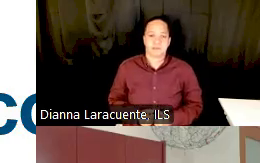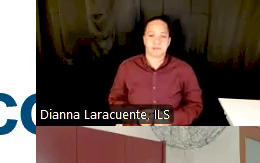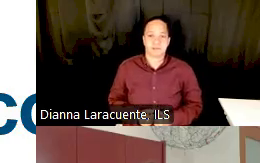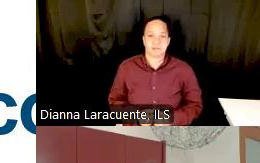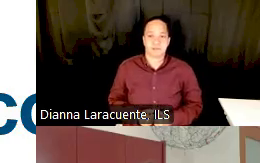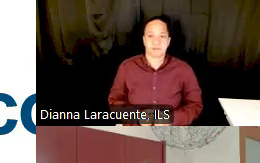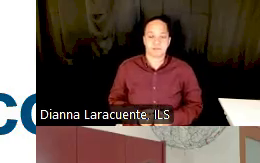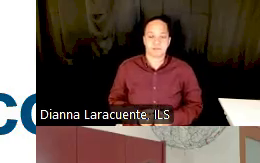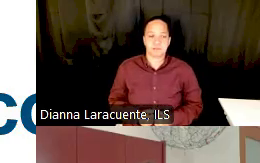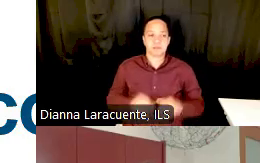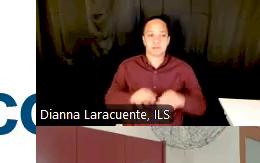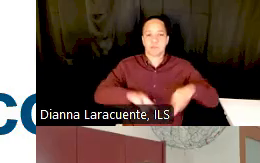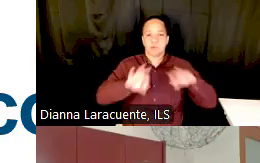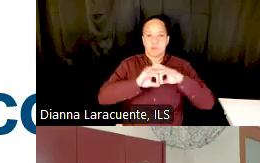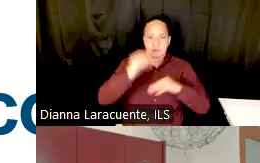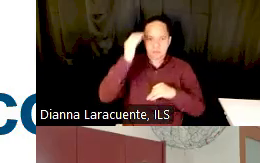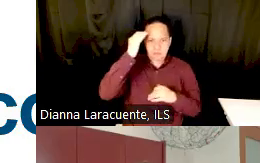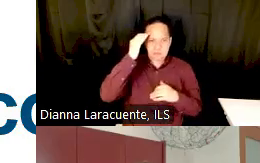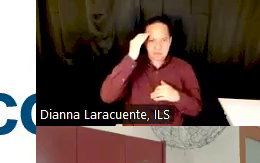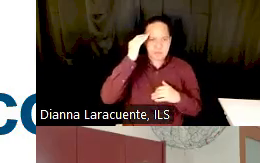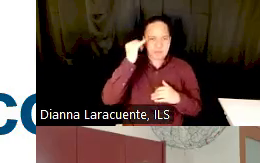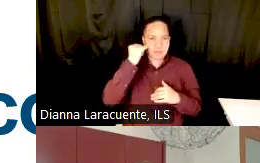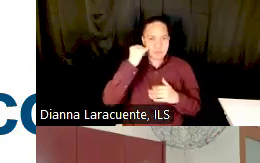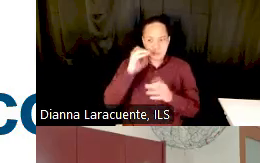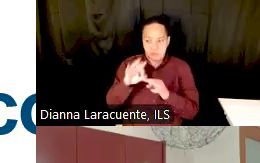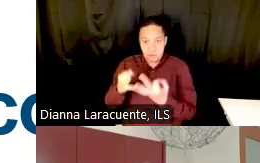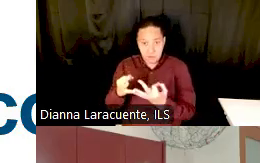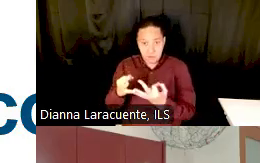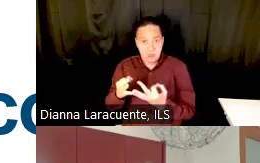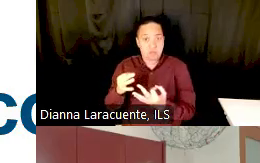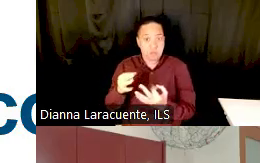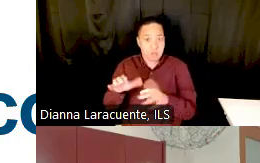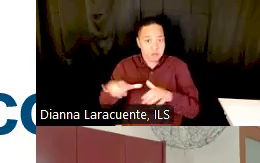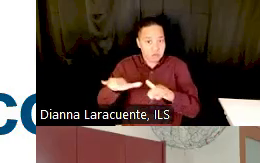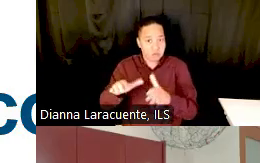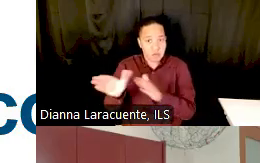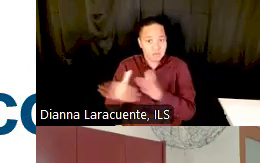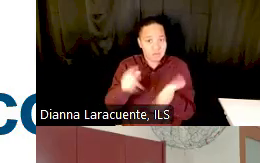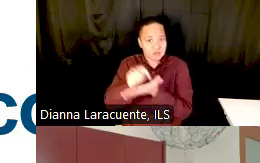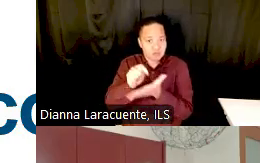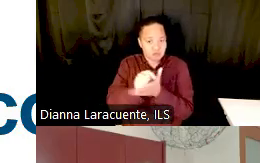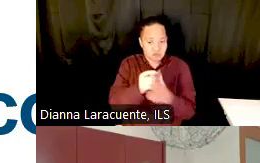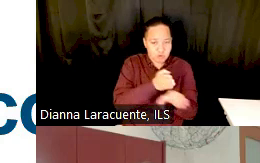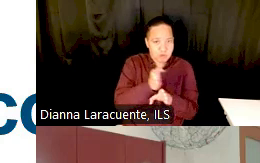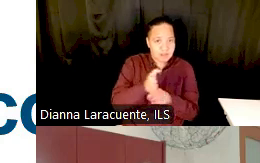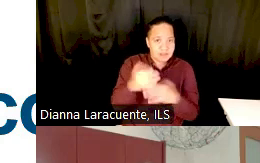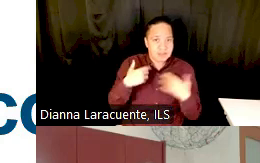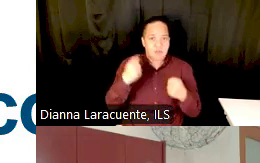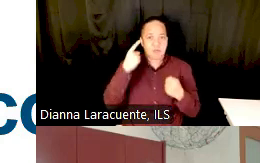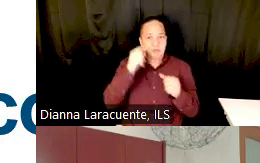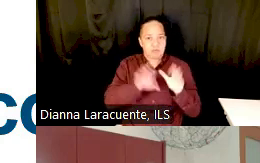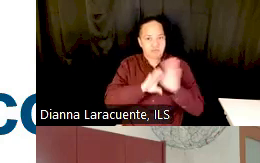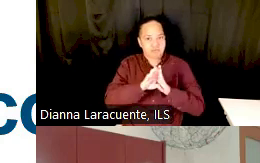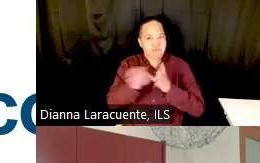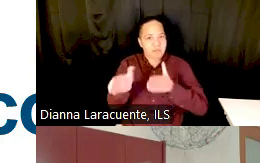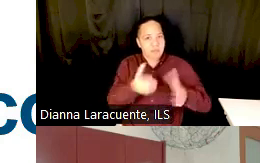se conozca el cumplimiento que las familias están teniendo con el plan de tratamiento que los especialistas en la salud mental han desarrollado